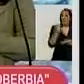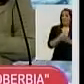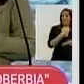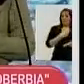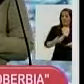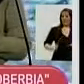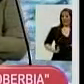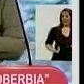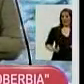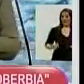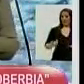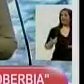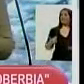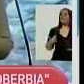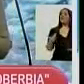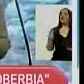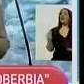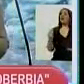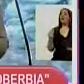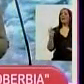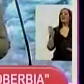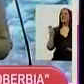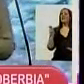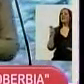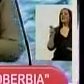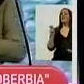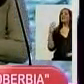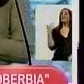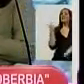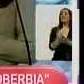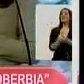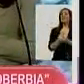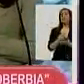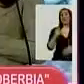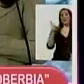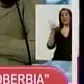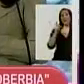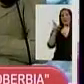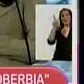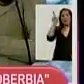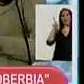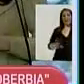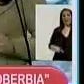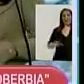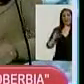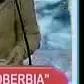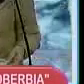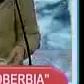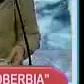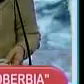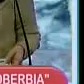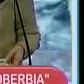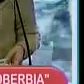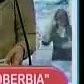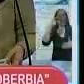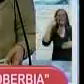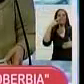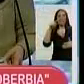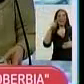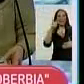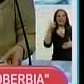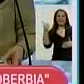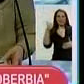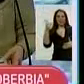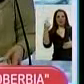esconde una persona frágil, una persona insegura. Vulnerable. Sí,